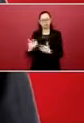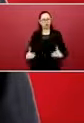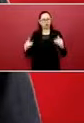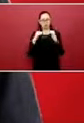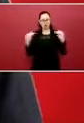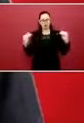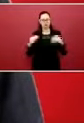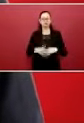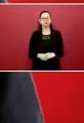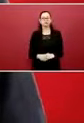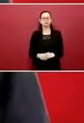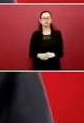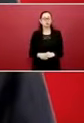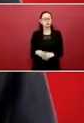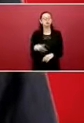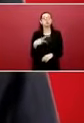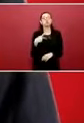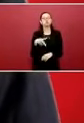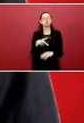Es un derecho.